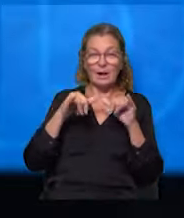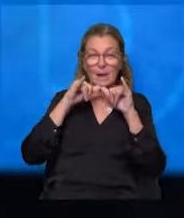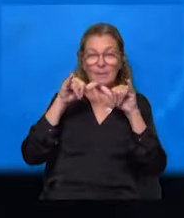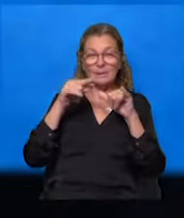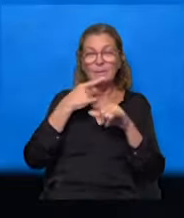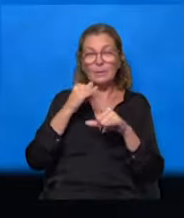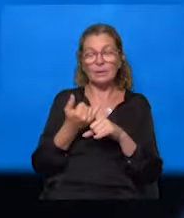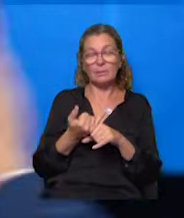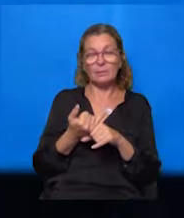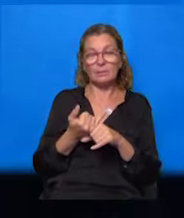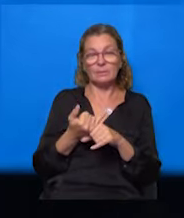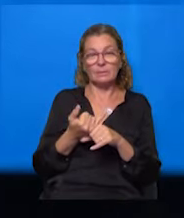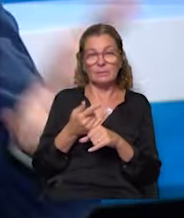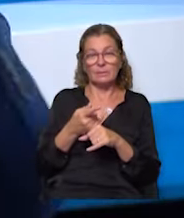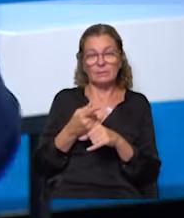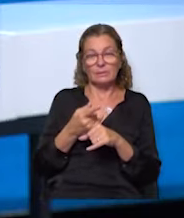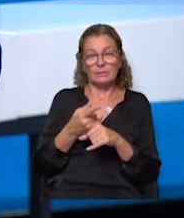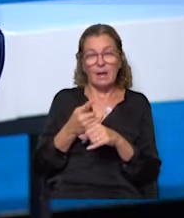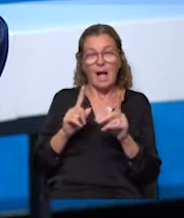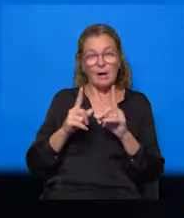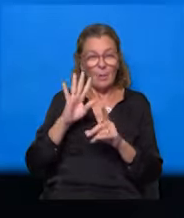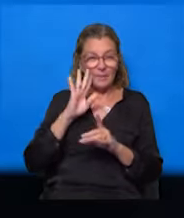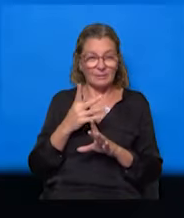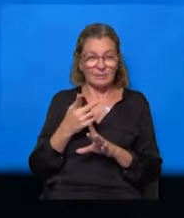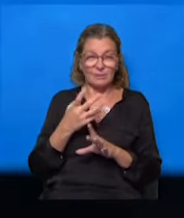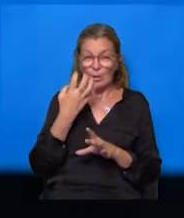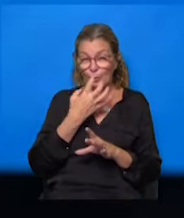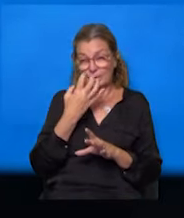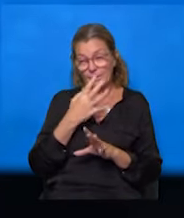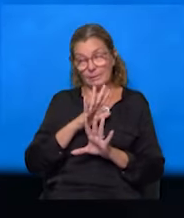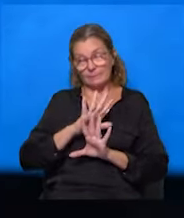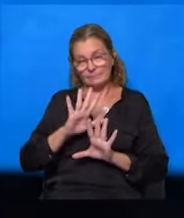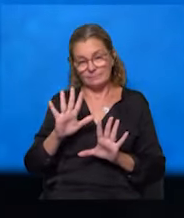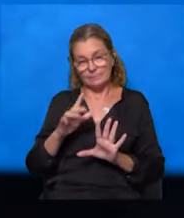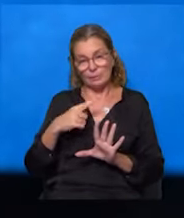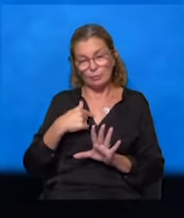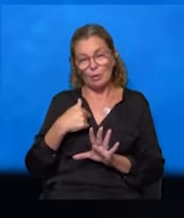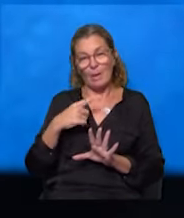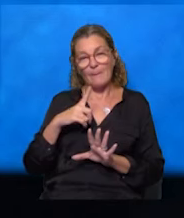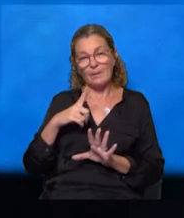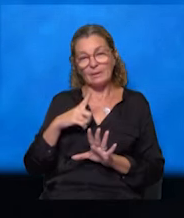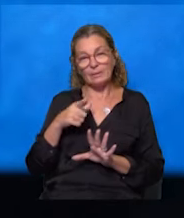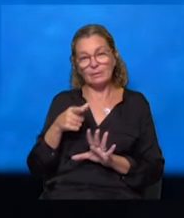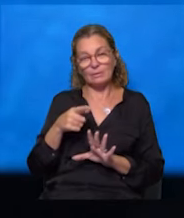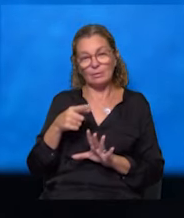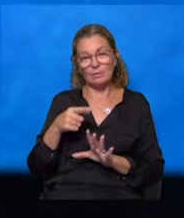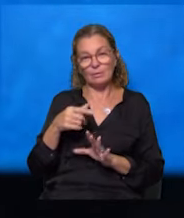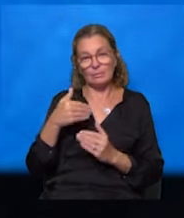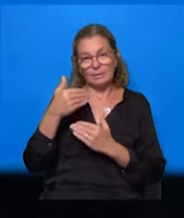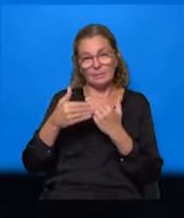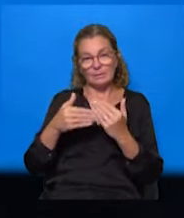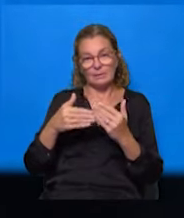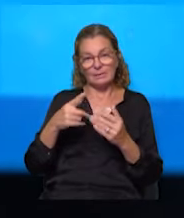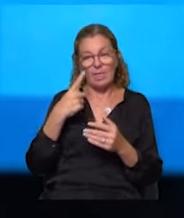por ejemplo bueno sería gravísimo sería gravísimo yo espero que cuando estas cosas pasan y se